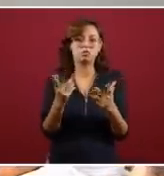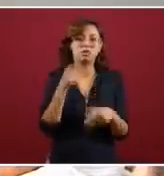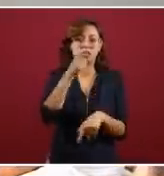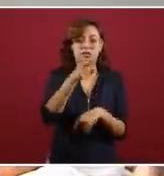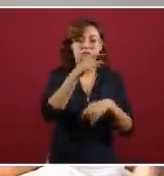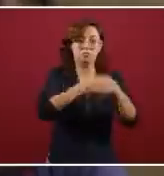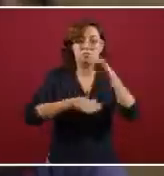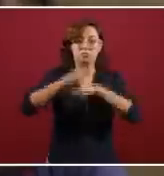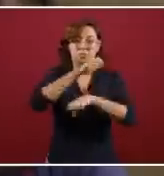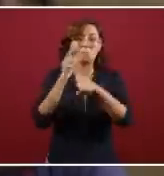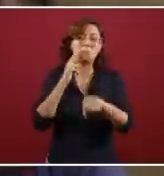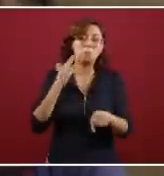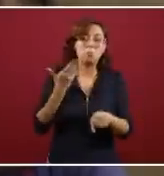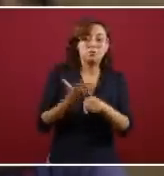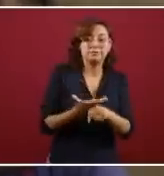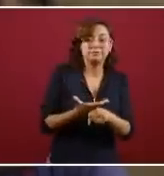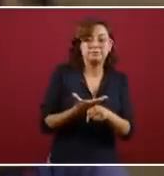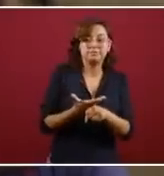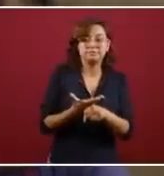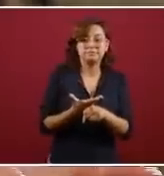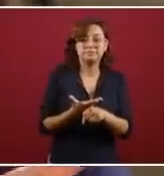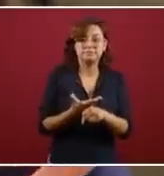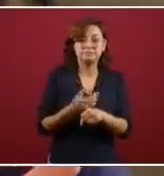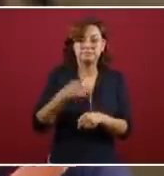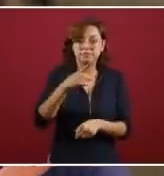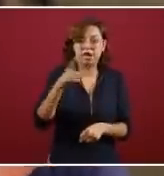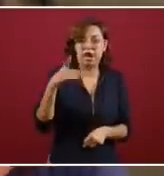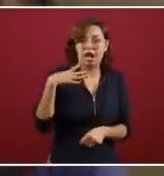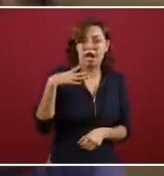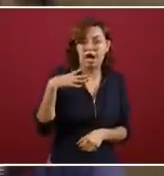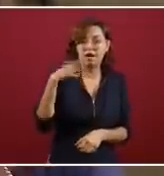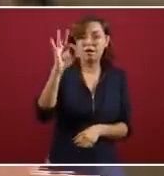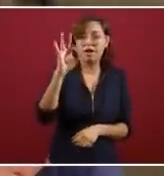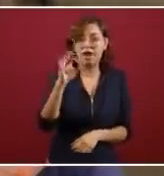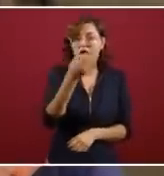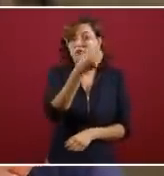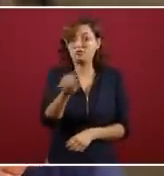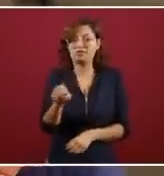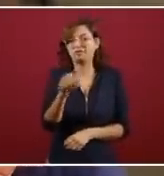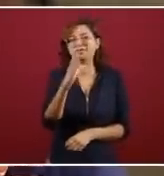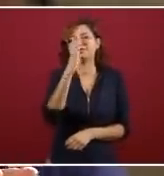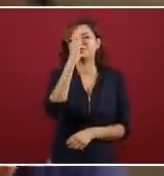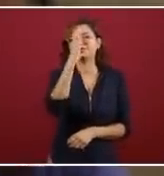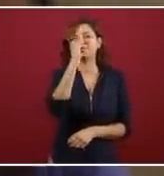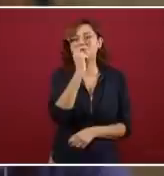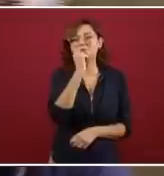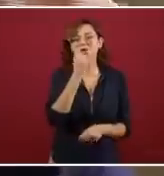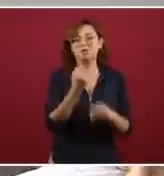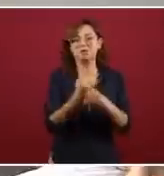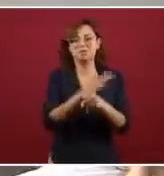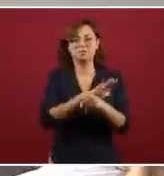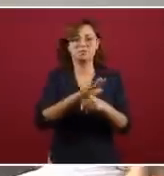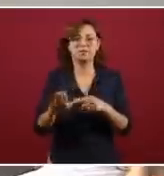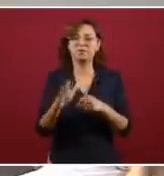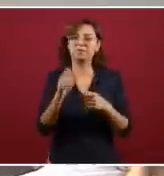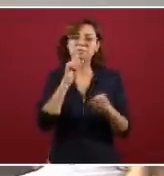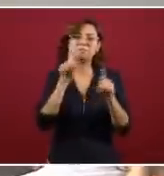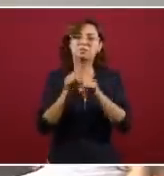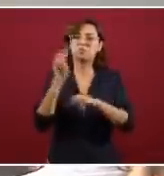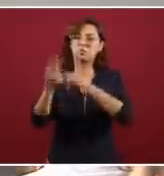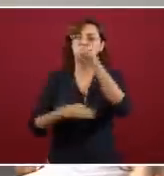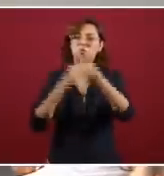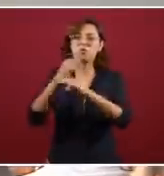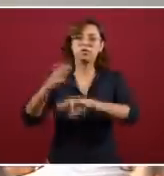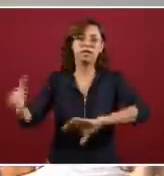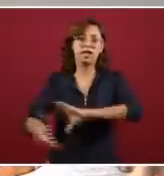empresarial pues es voluntaria, no puede ser obligatoria, ¿no? Así como la adhesión al Pacto Mundial o la obtención